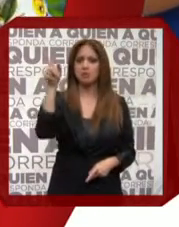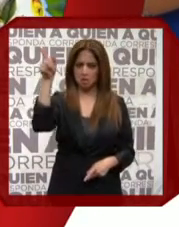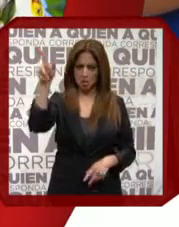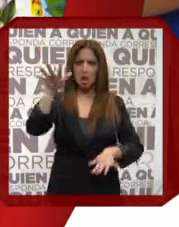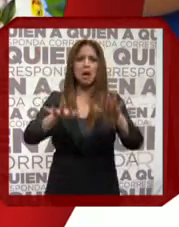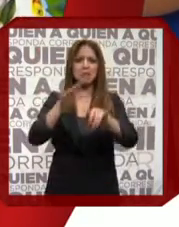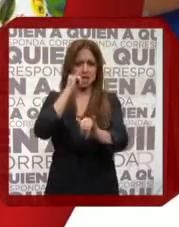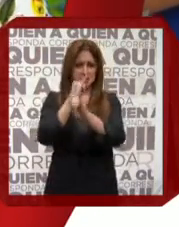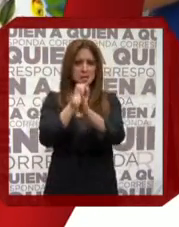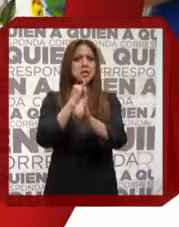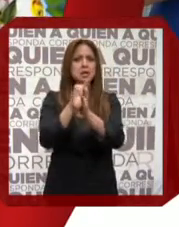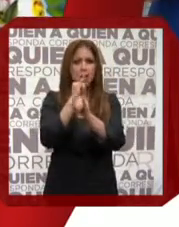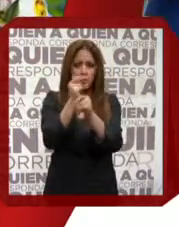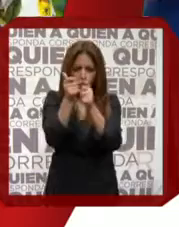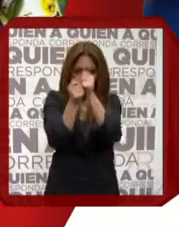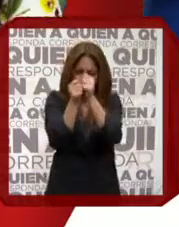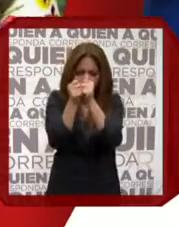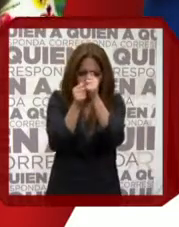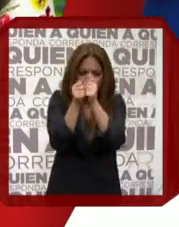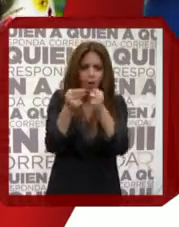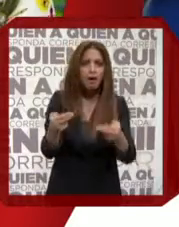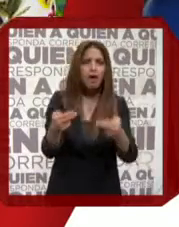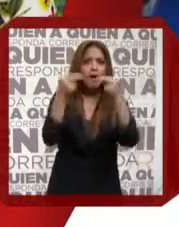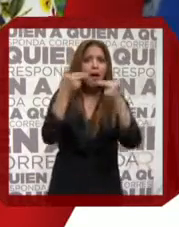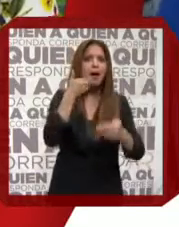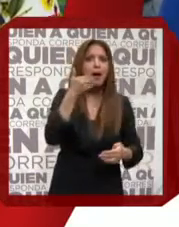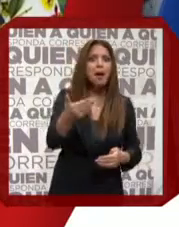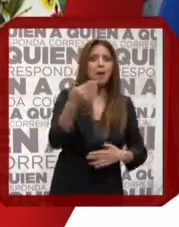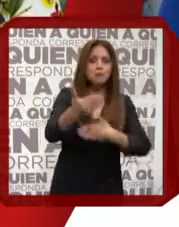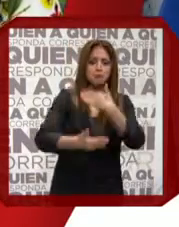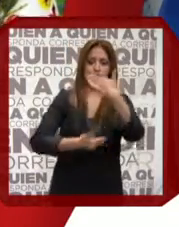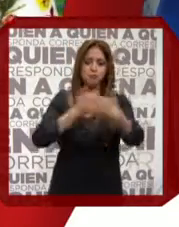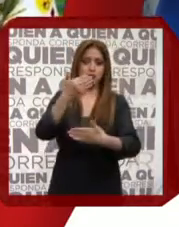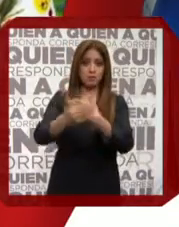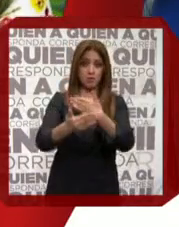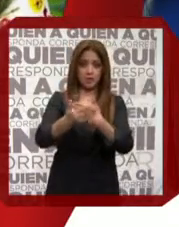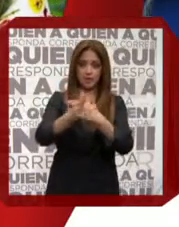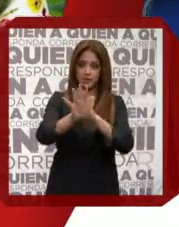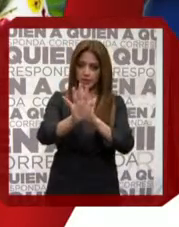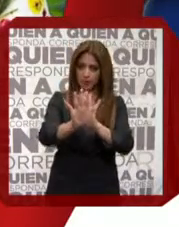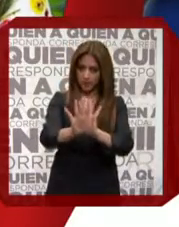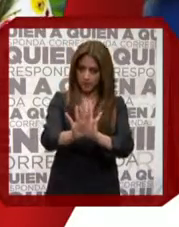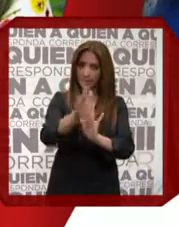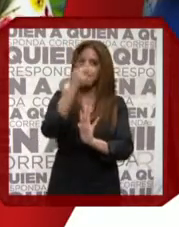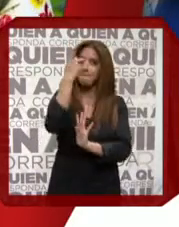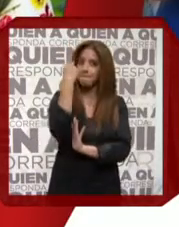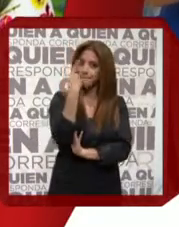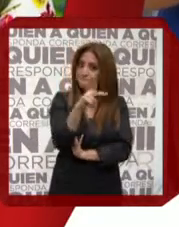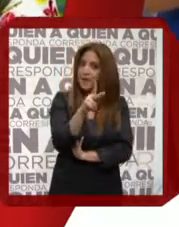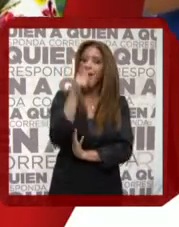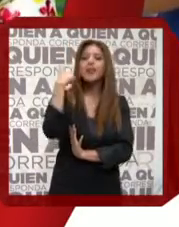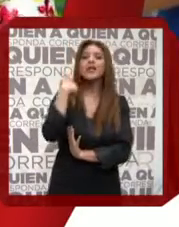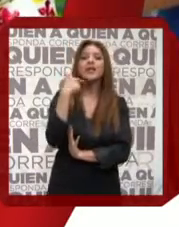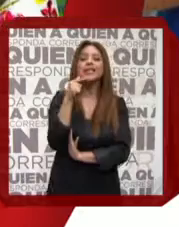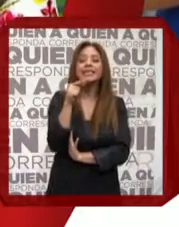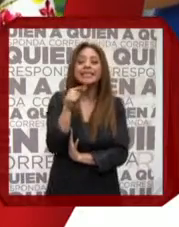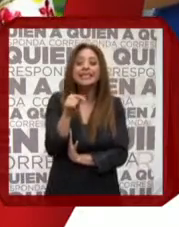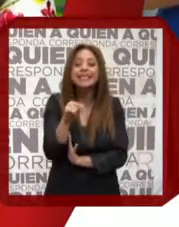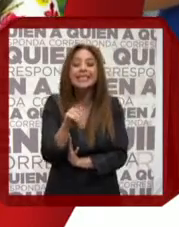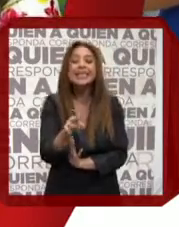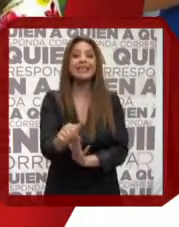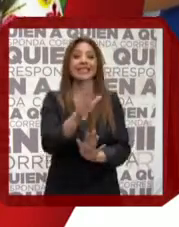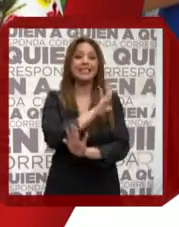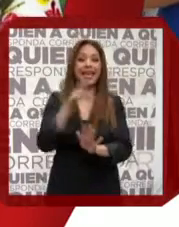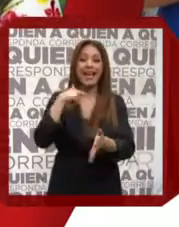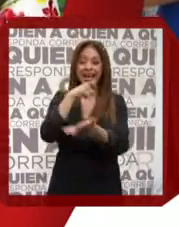para hacer negocios para diferentes personas. A mucha gente le ha funcionado bastante bien. Pero siempre, siempre la persona que estamos a punto de hacer alguna compra